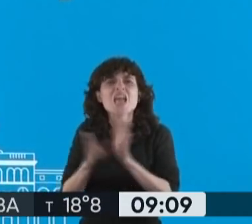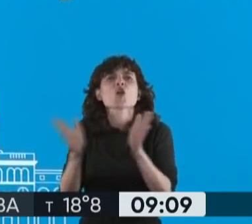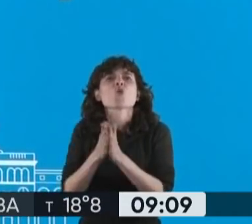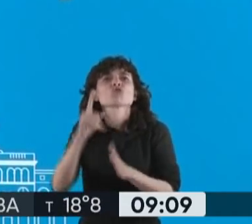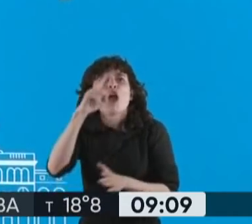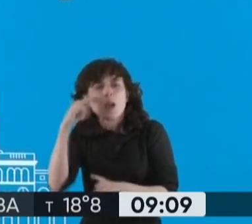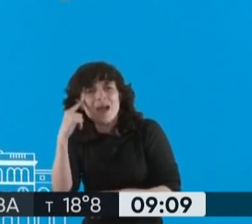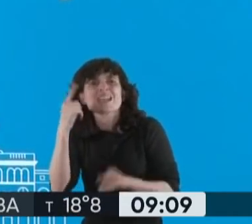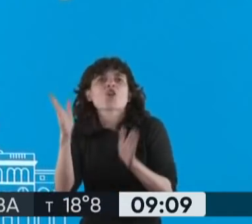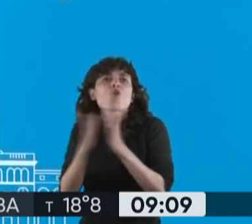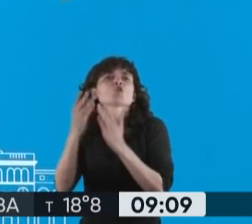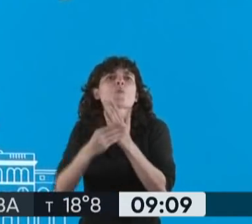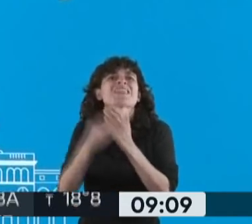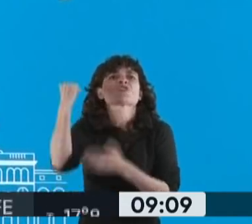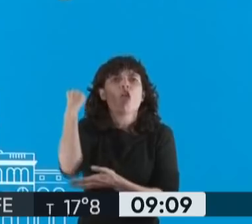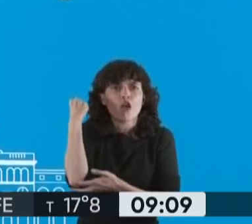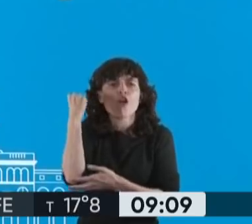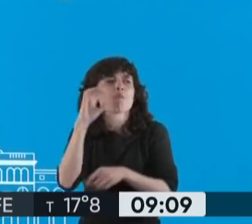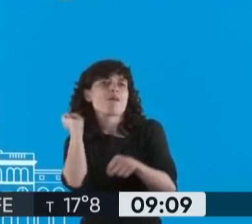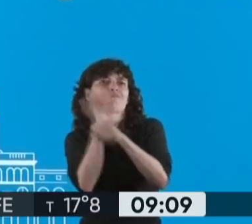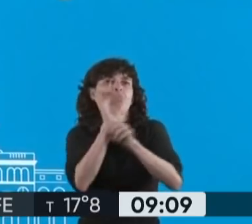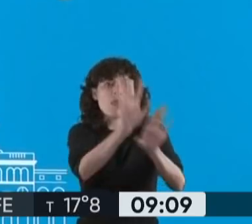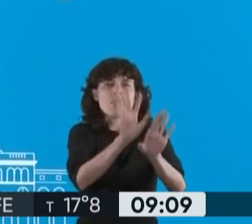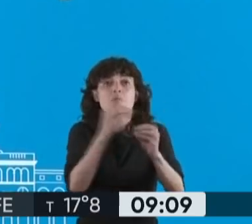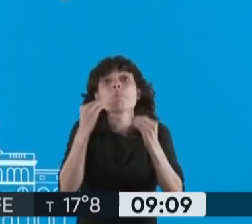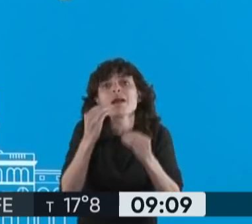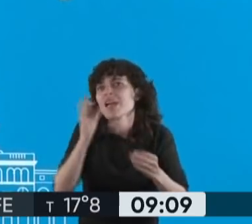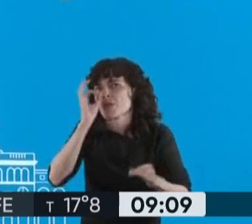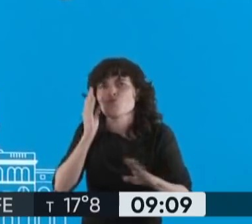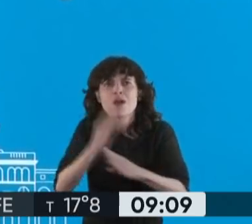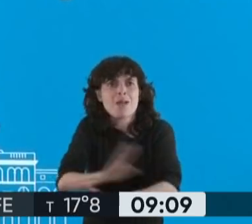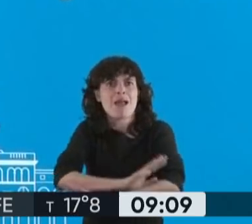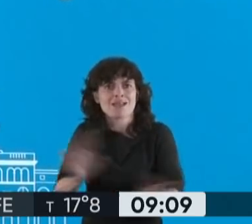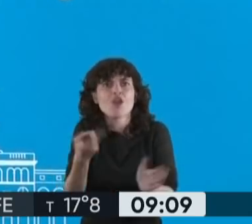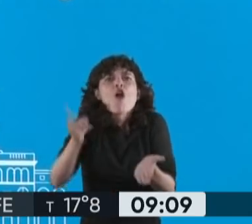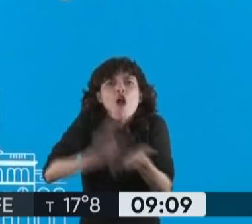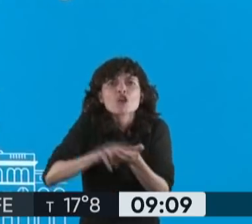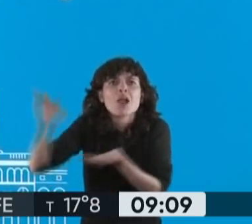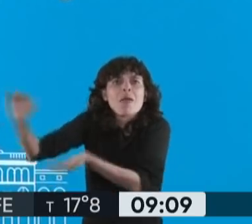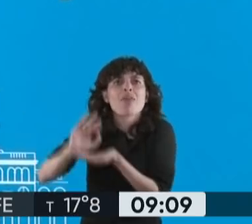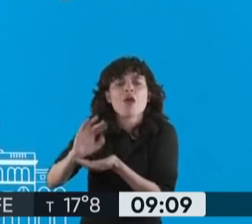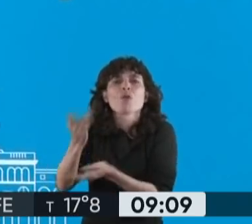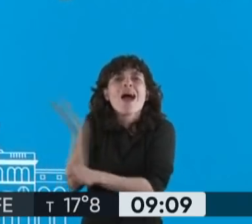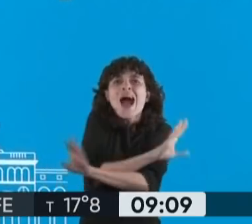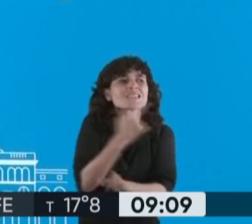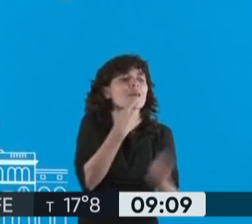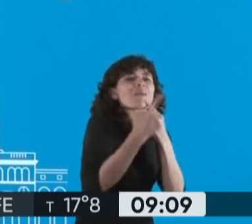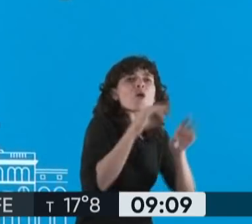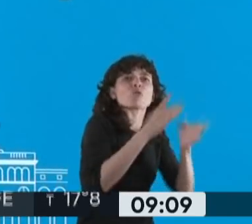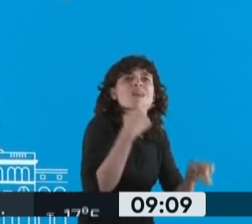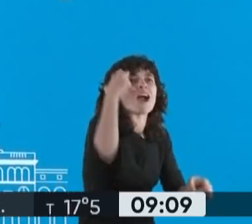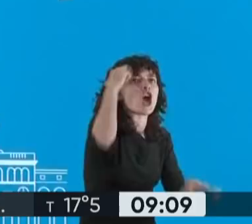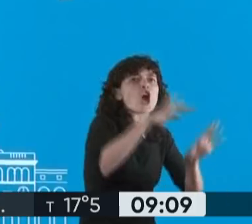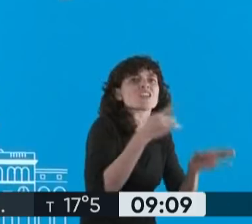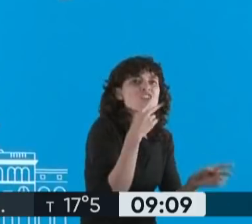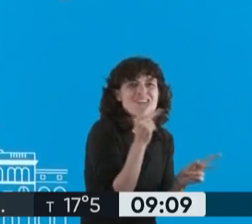Guzmán, para que nunca más en la Argentina se pueda tomar deuda con el Fondo Monetario Internacional sin que esto sea aprobado por el Congreso